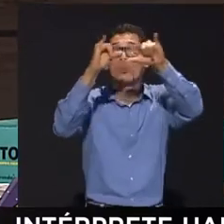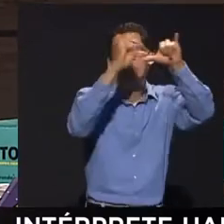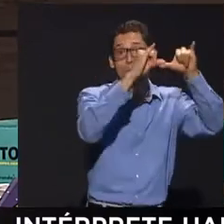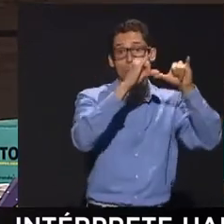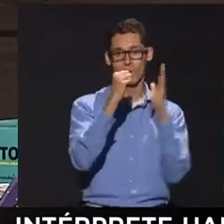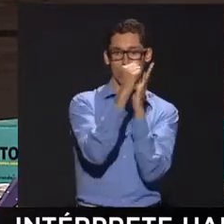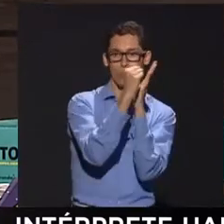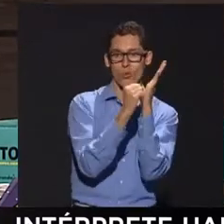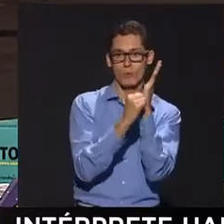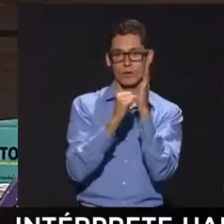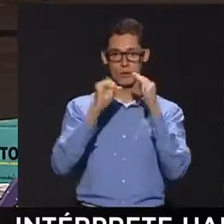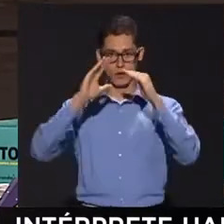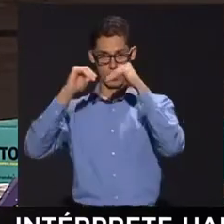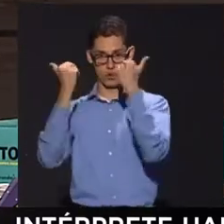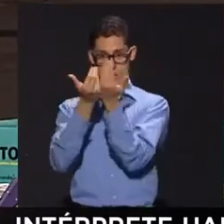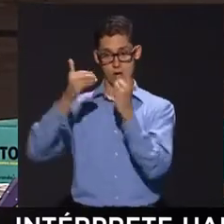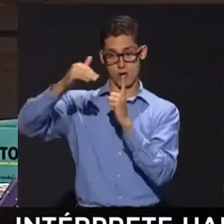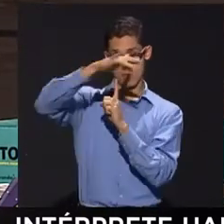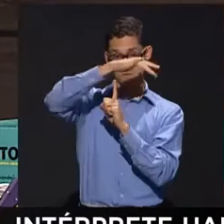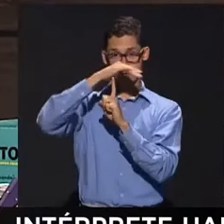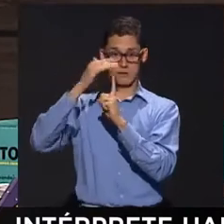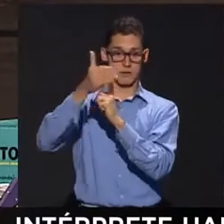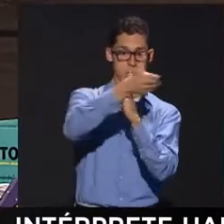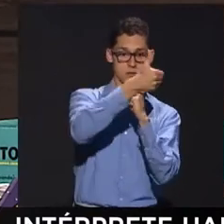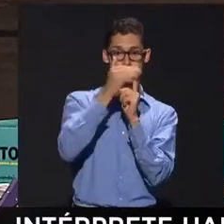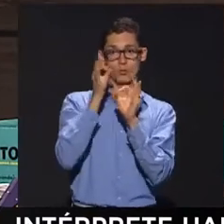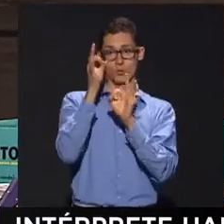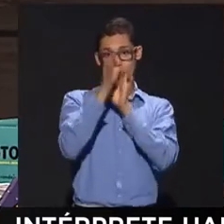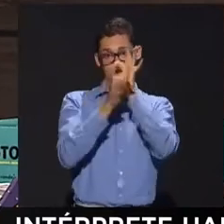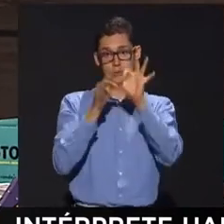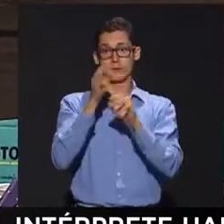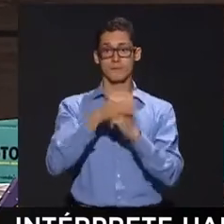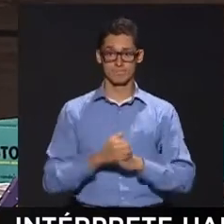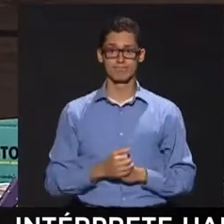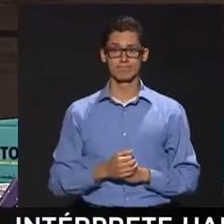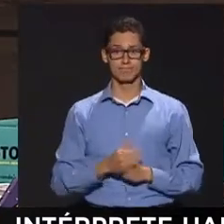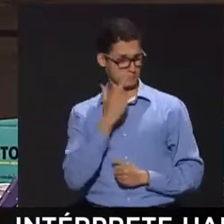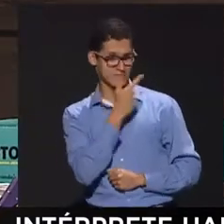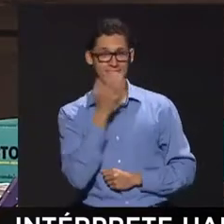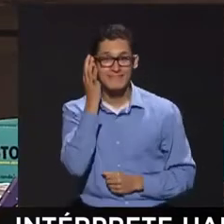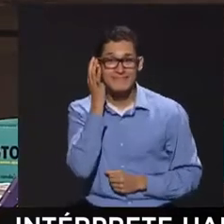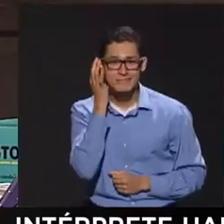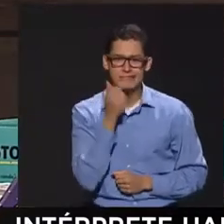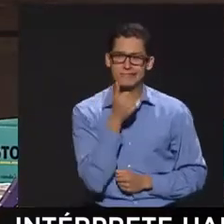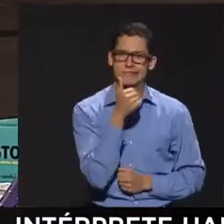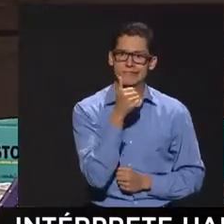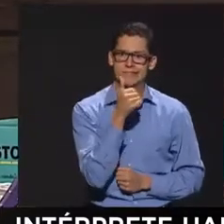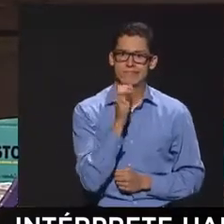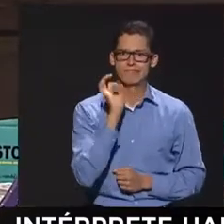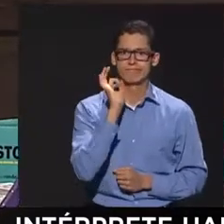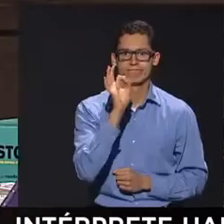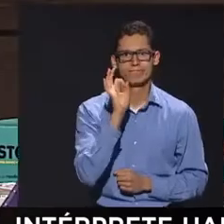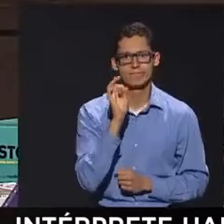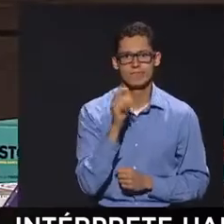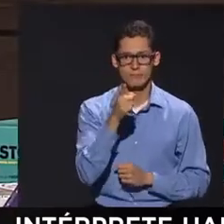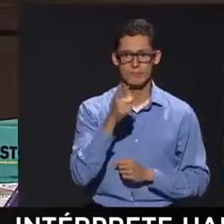maestros. Cuando vemos a David en su música, en su alegría, en su canto, a uno le